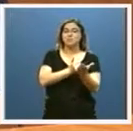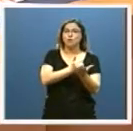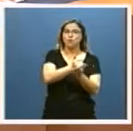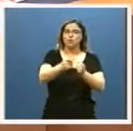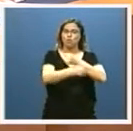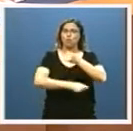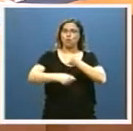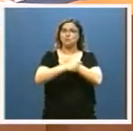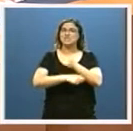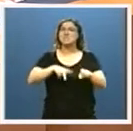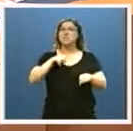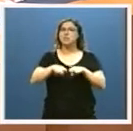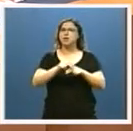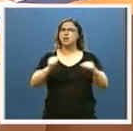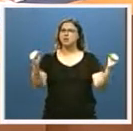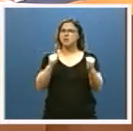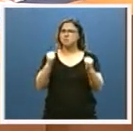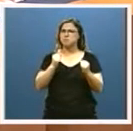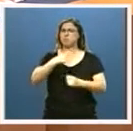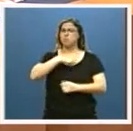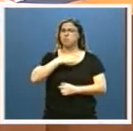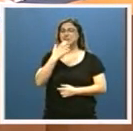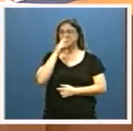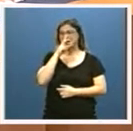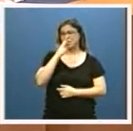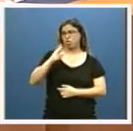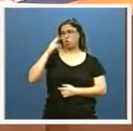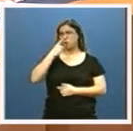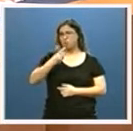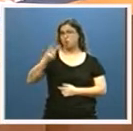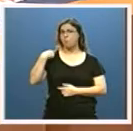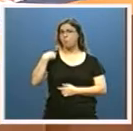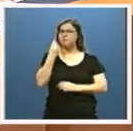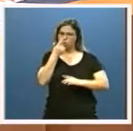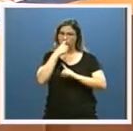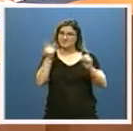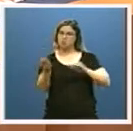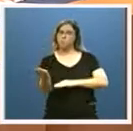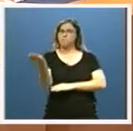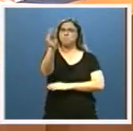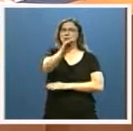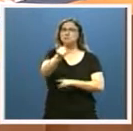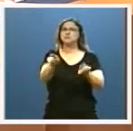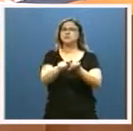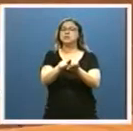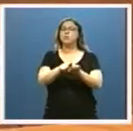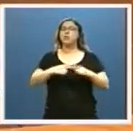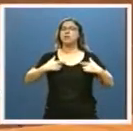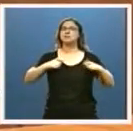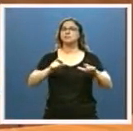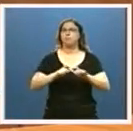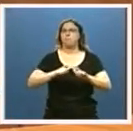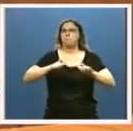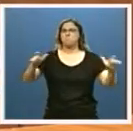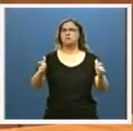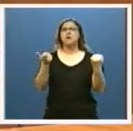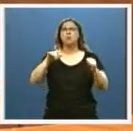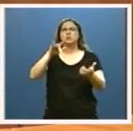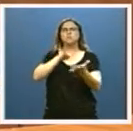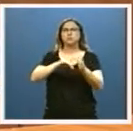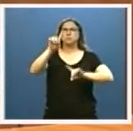de invierno este año superará ampliamente la de los dos años anteriores y provocará con ello un crecimiento del sector pese a todos los problemas